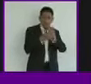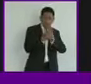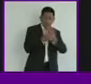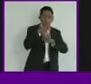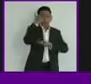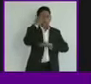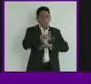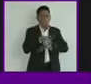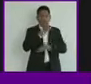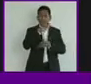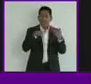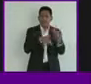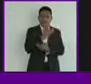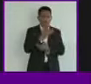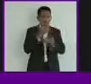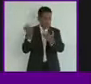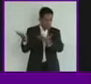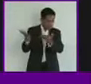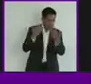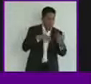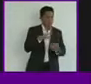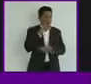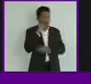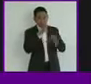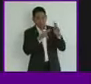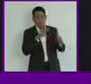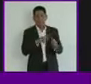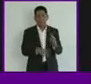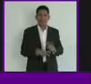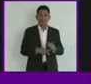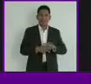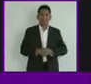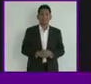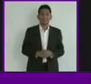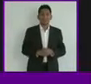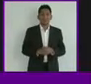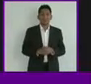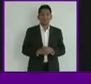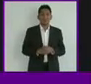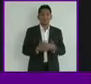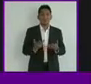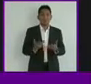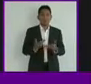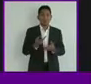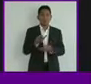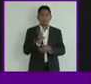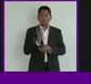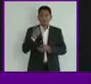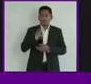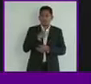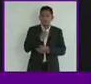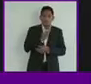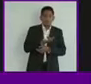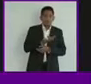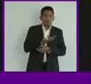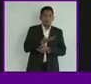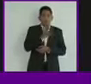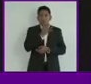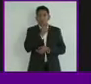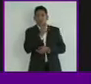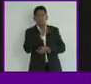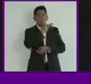conocer. Porque miren, podemos hacer la mejor mesa, la tercera mesa del tercer y conversatorio más padre, pero si no logramos difundirlo o que llegue a quienes tiene